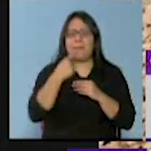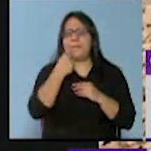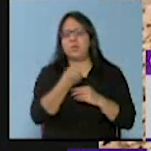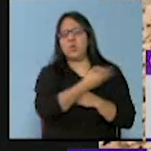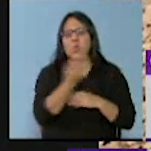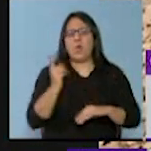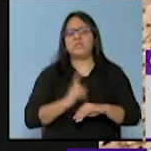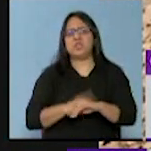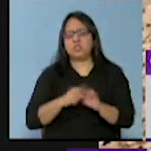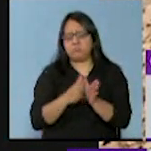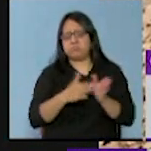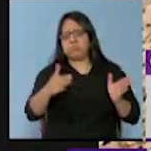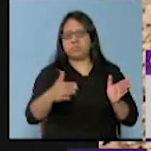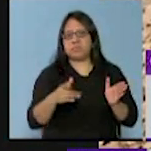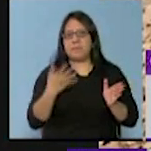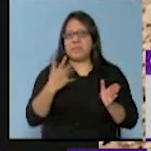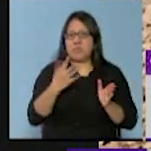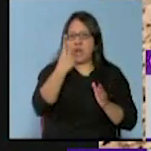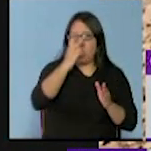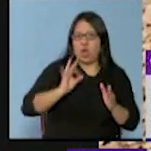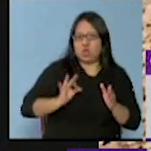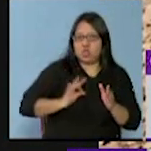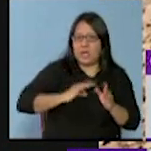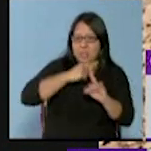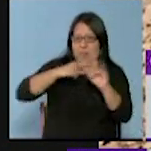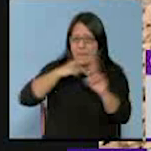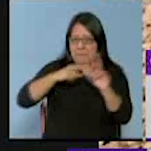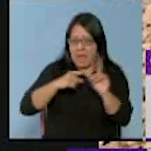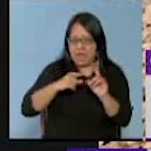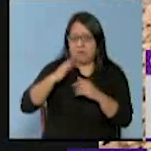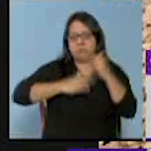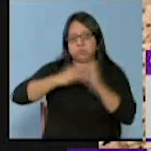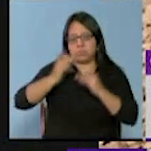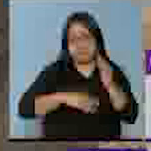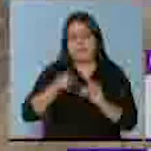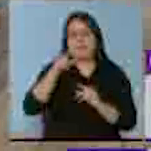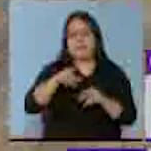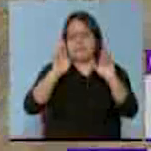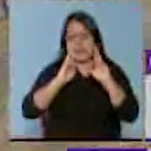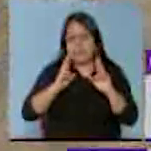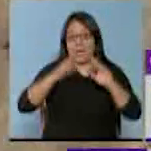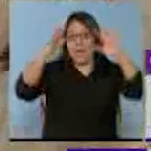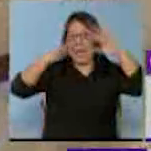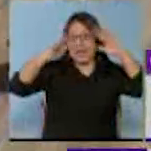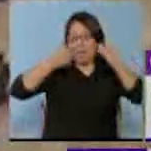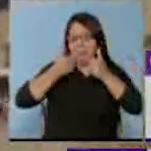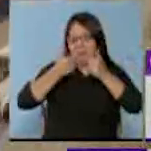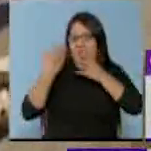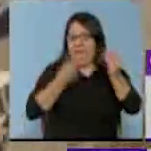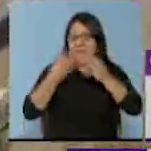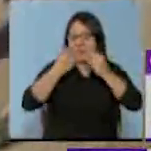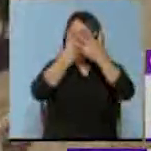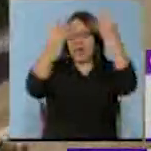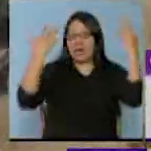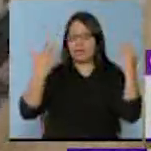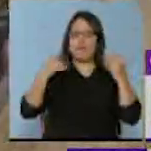obra? Aproximadamente estiman 2 años y medio, si es que las condiciones climáticas lo permiten. Debemos recordar también